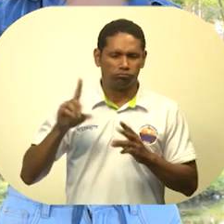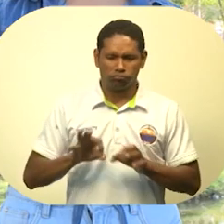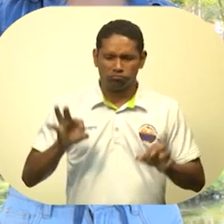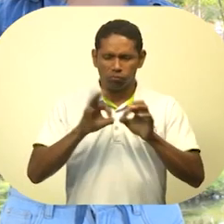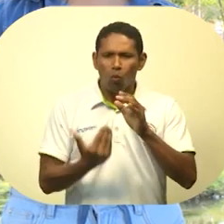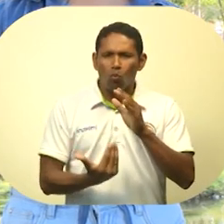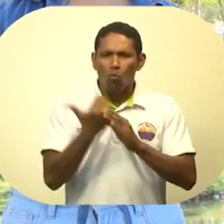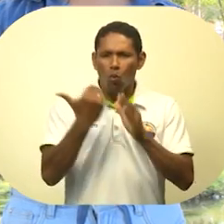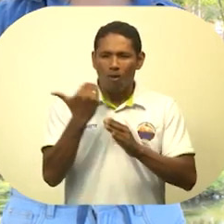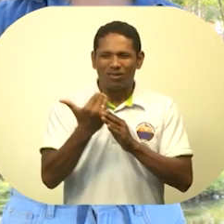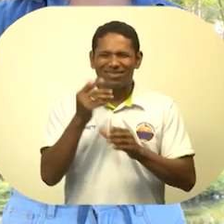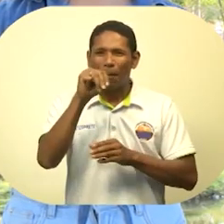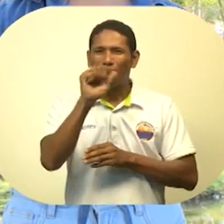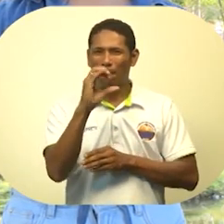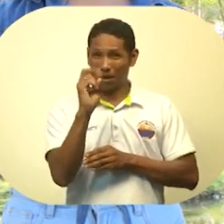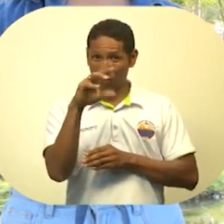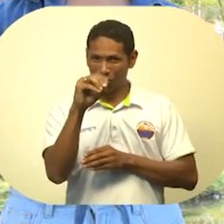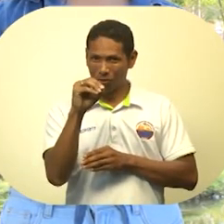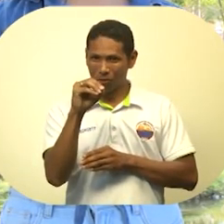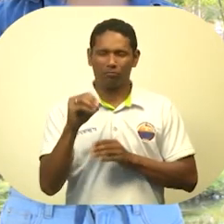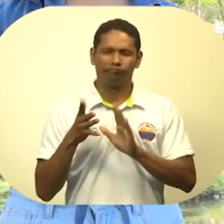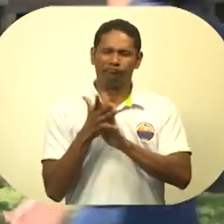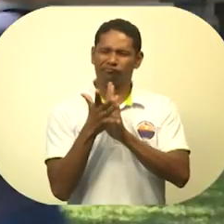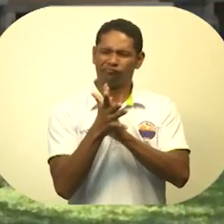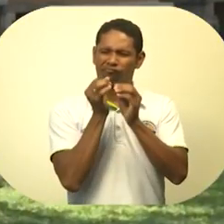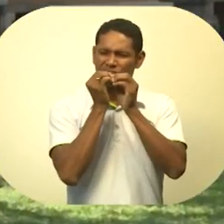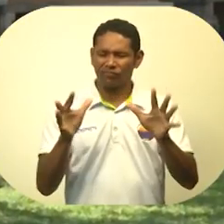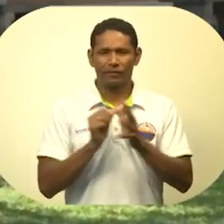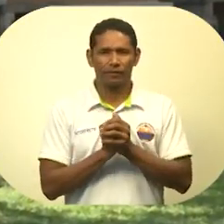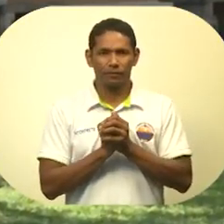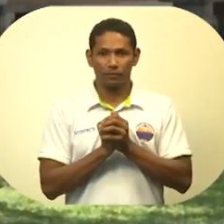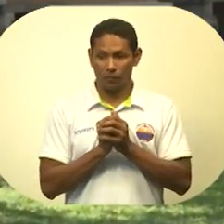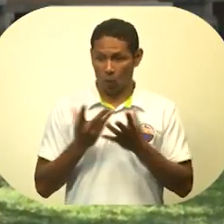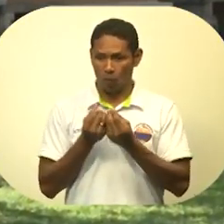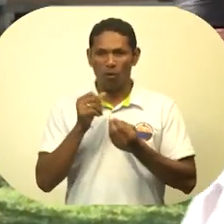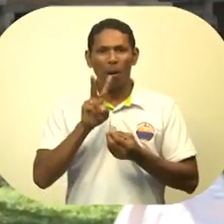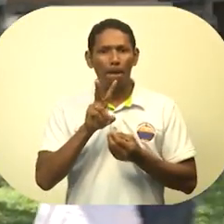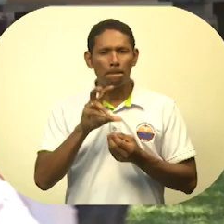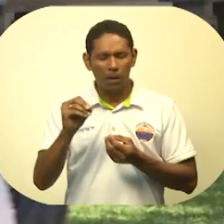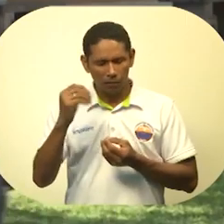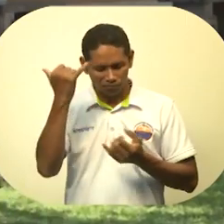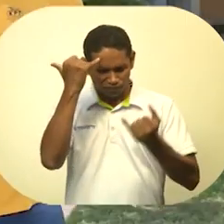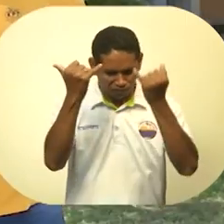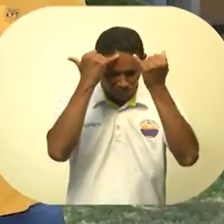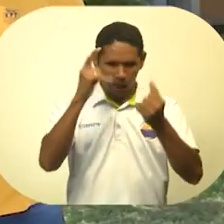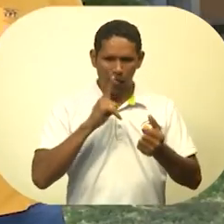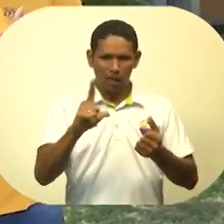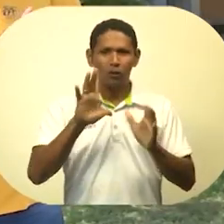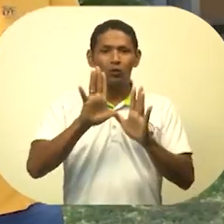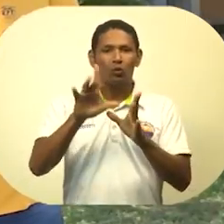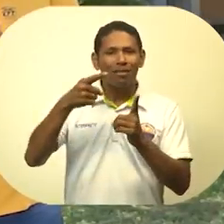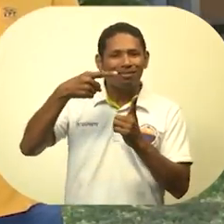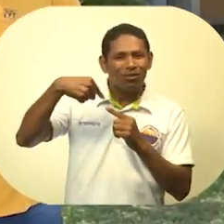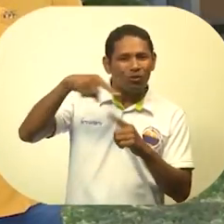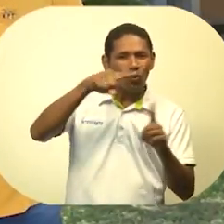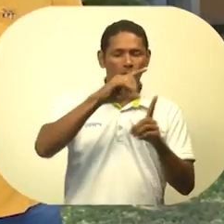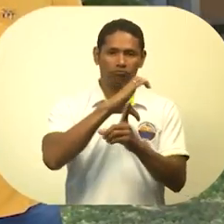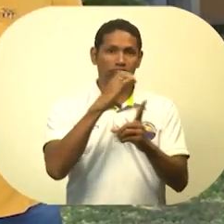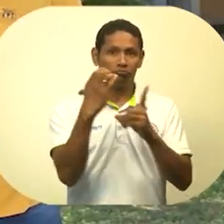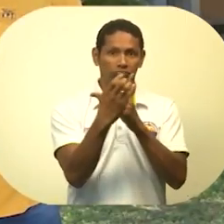se lograron proyectar nuevas narrativas sobre Macondo. 20 creativos y emprendedores de diferentes países crearon propuestas enfocadas